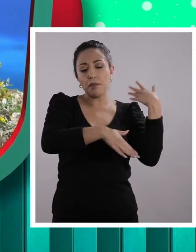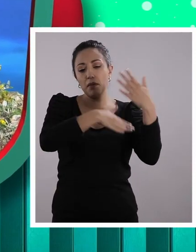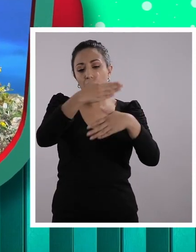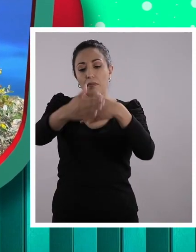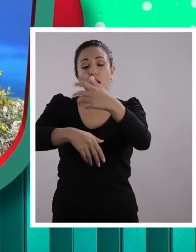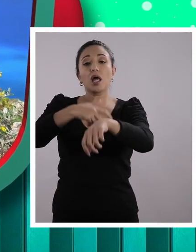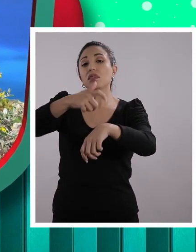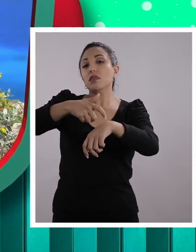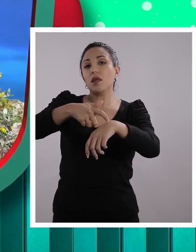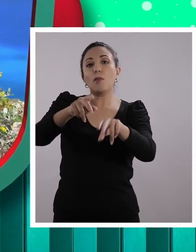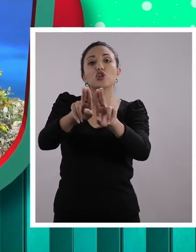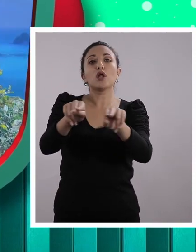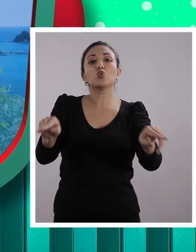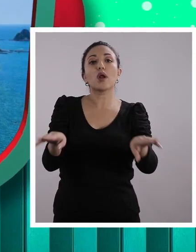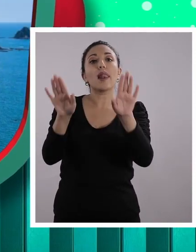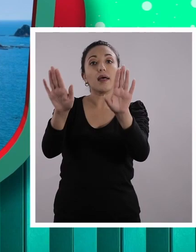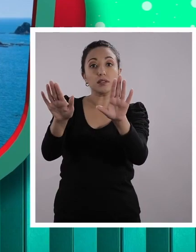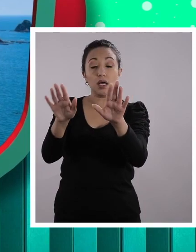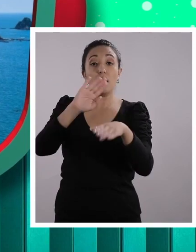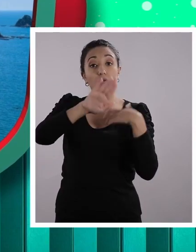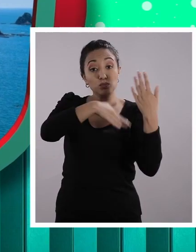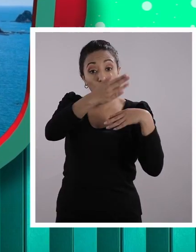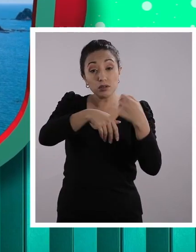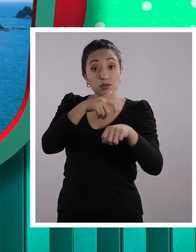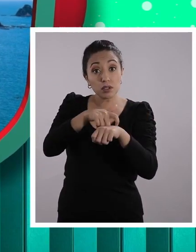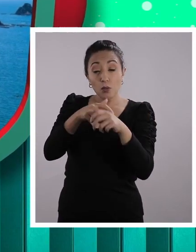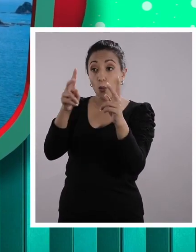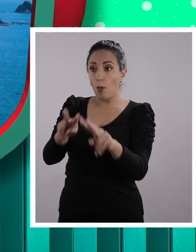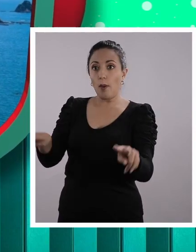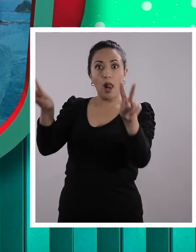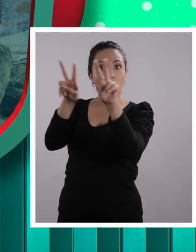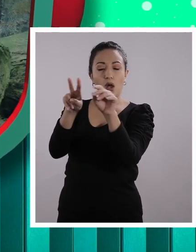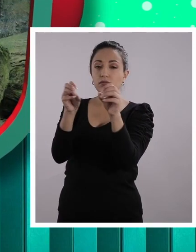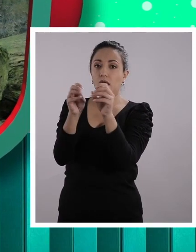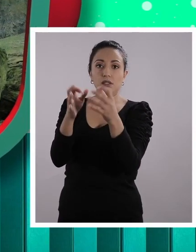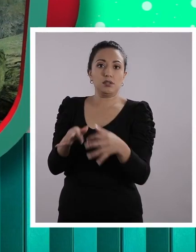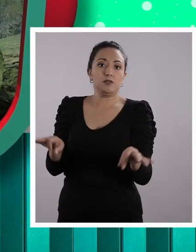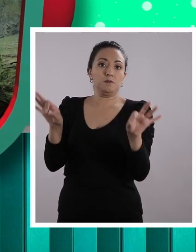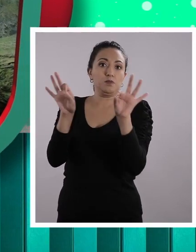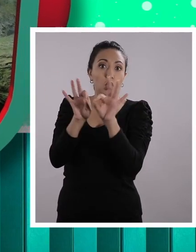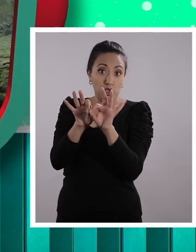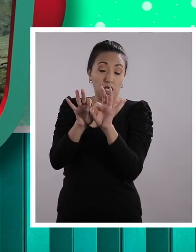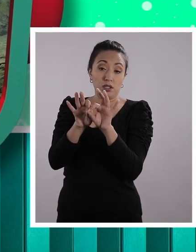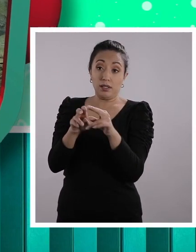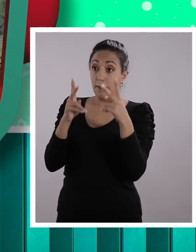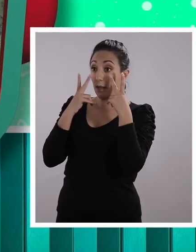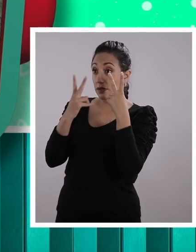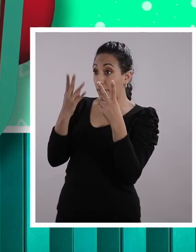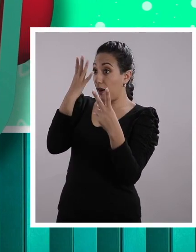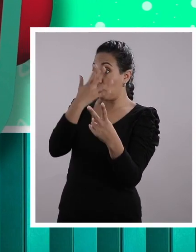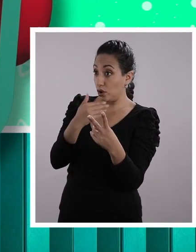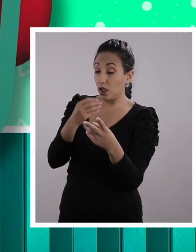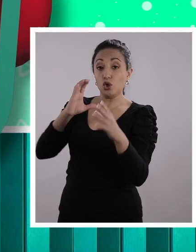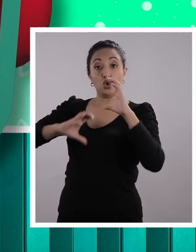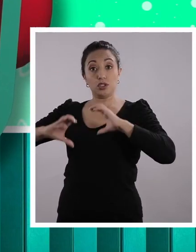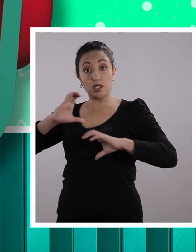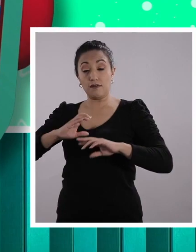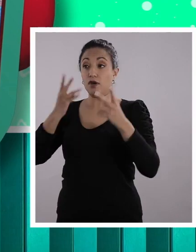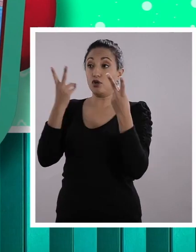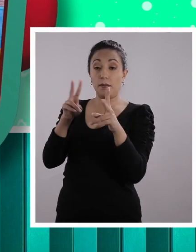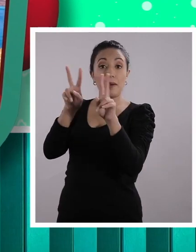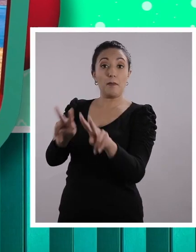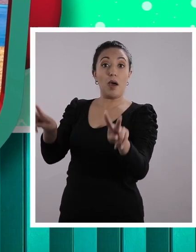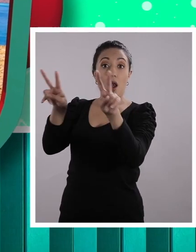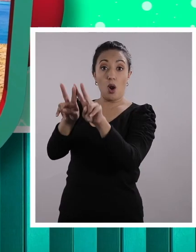poco a poco a lo largo del tiempo por la naturaleza teniendo un valor universal excepcional desde el punto de vista estético y